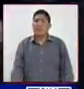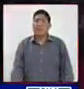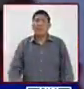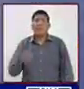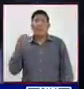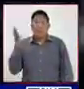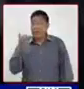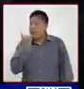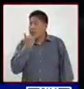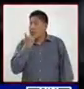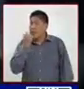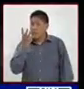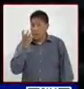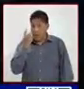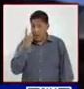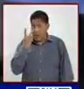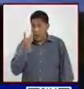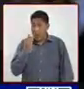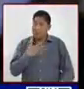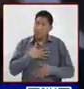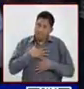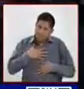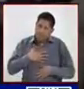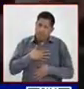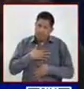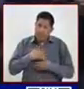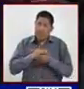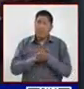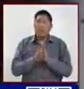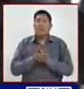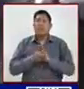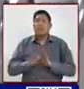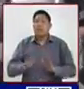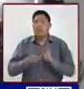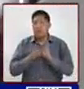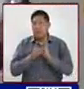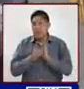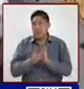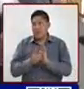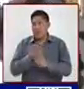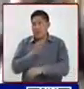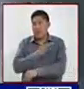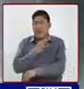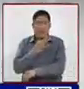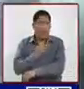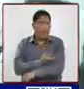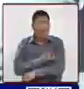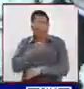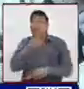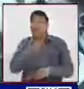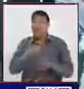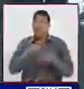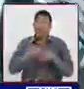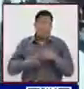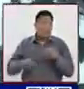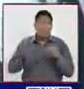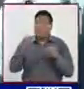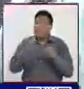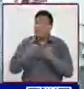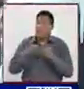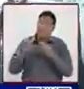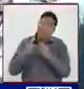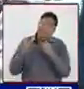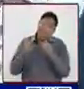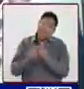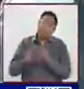departamental! Esto es lo que quería ver, a mí me encanta ver esto. Paz, pero demostrando la fuerza. ¿Quién tiene más base? ¿Quién goza